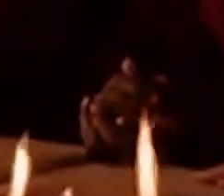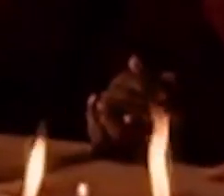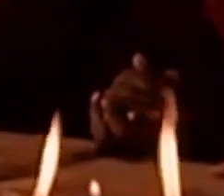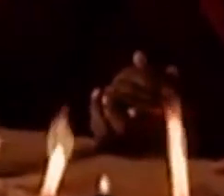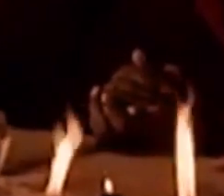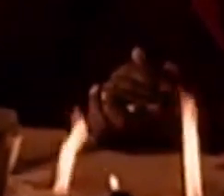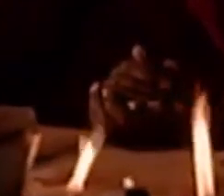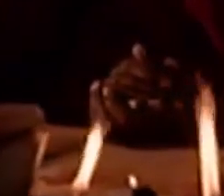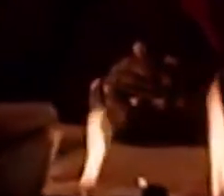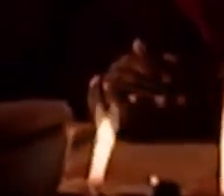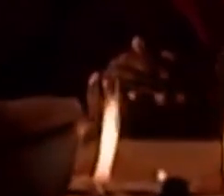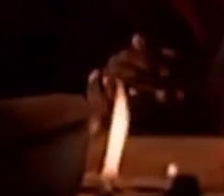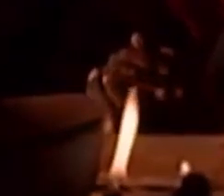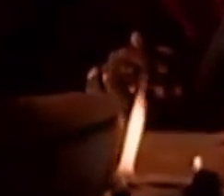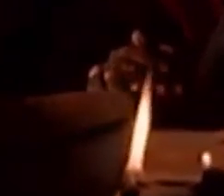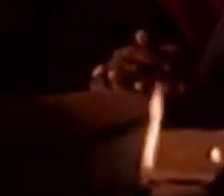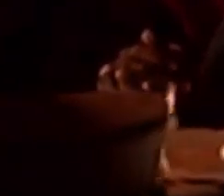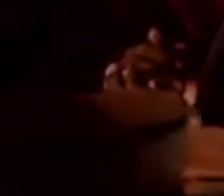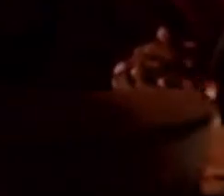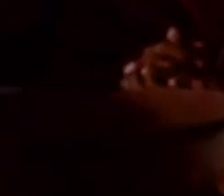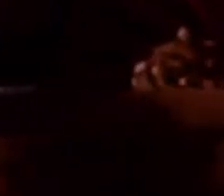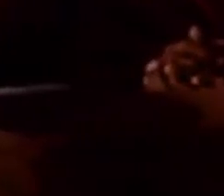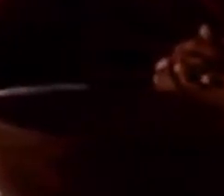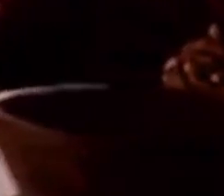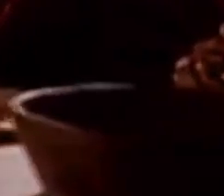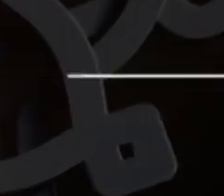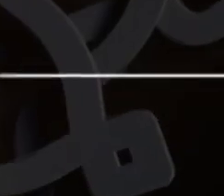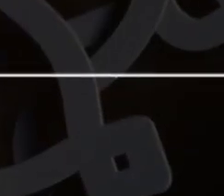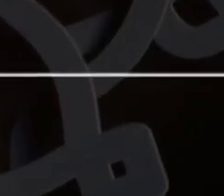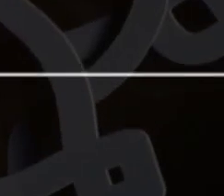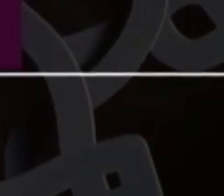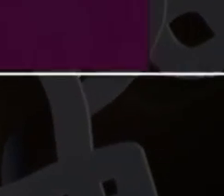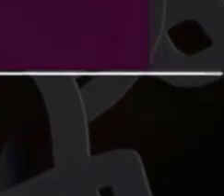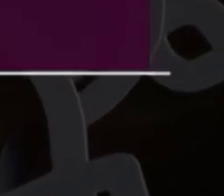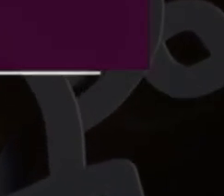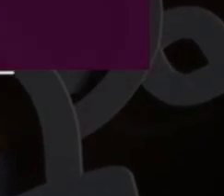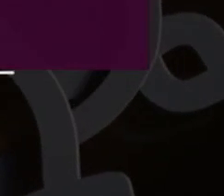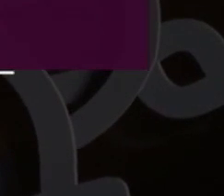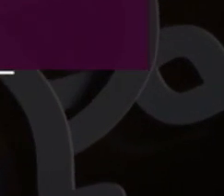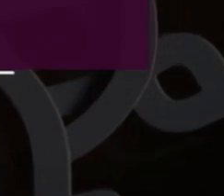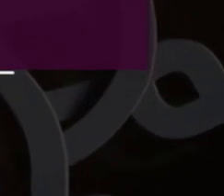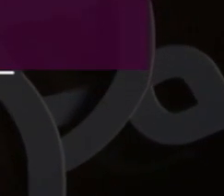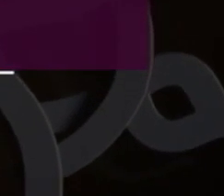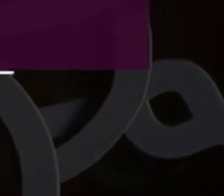El miércoles 8, San Pedro, 8 de la noche.